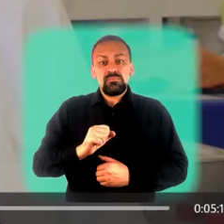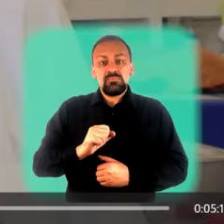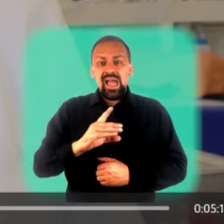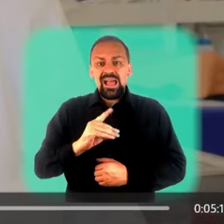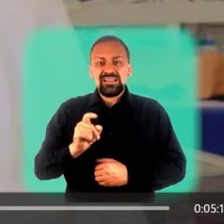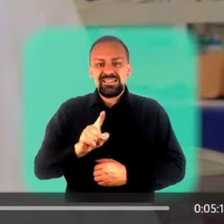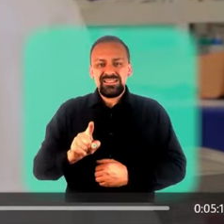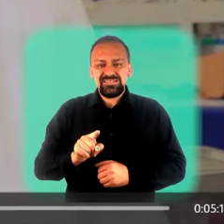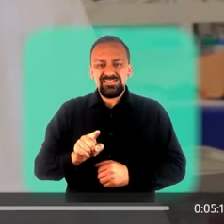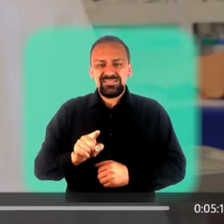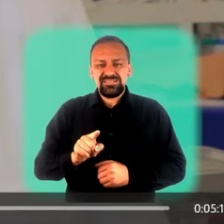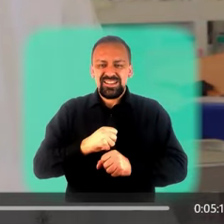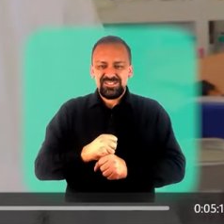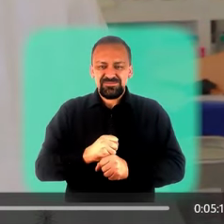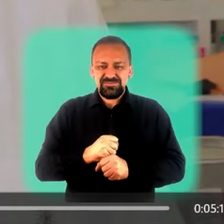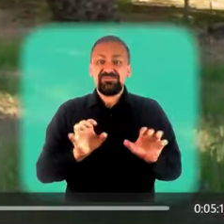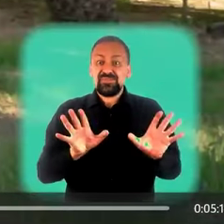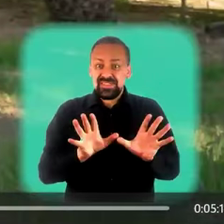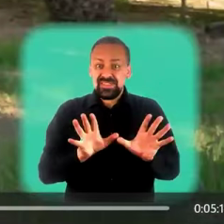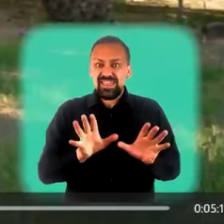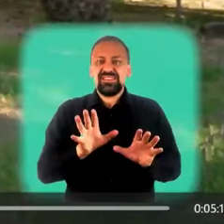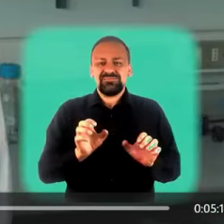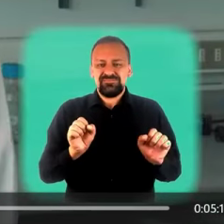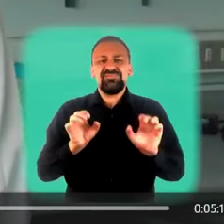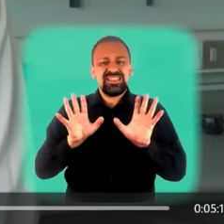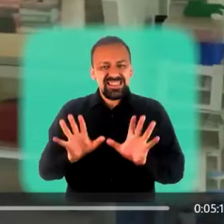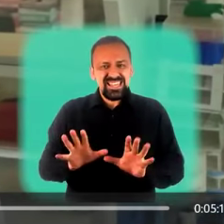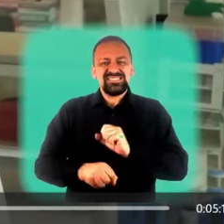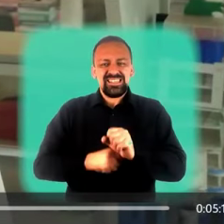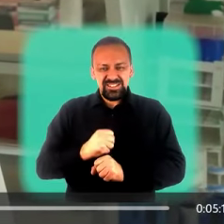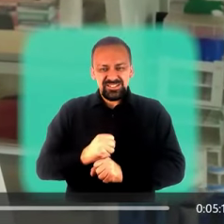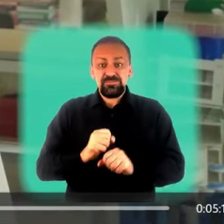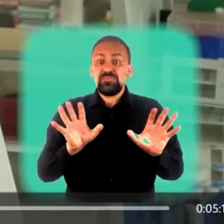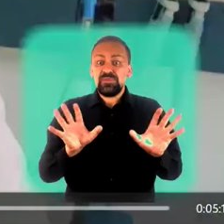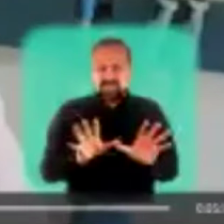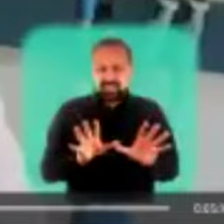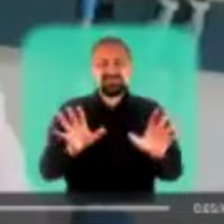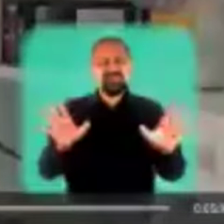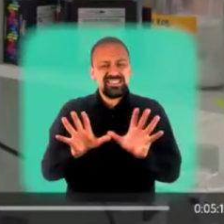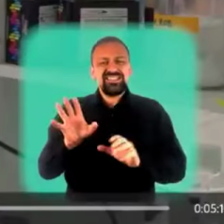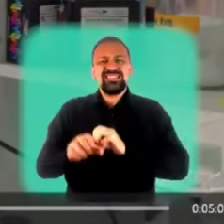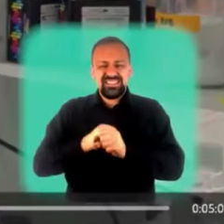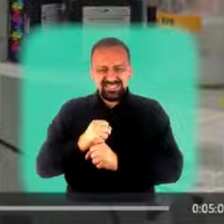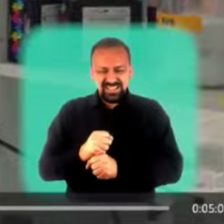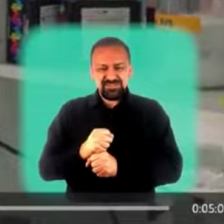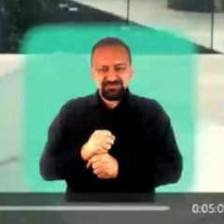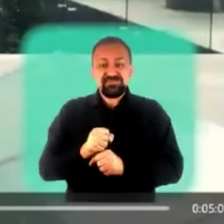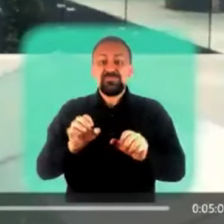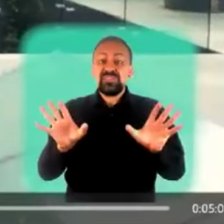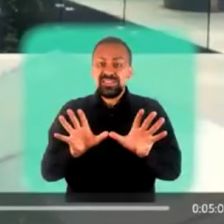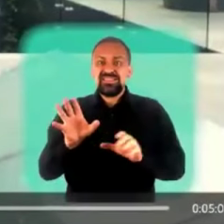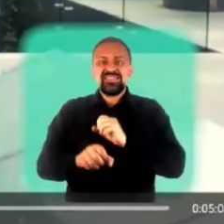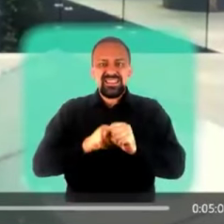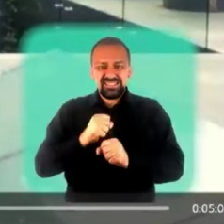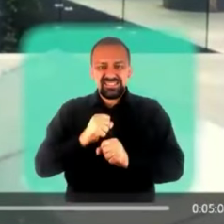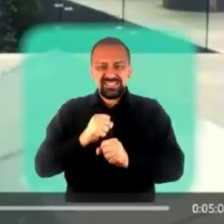Bueno, ACDIS ya cumplió una década. 10 años. 10 años. El ACDIS cumple 10 años. 10 años. Cumple 10 años. ACDIS